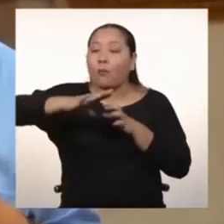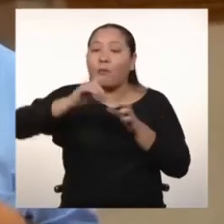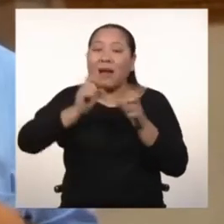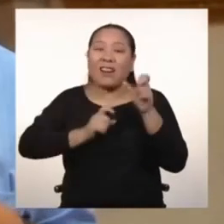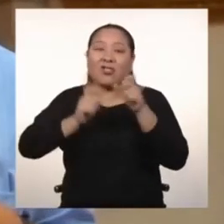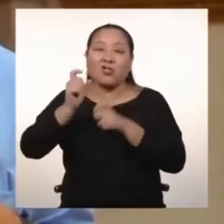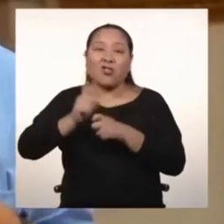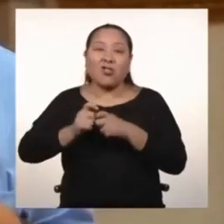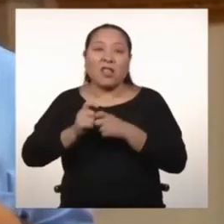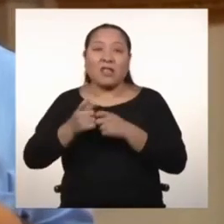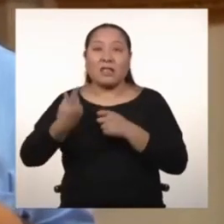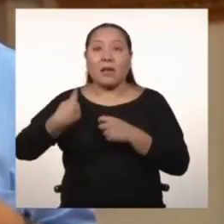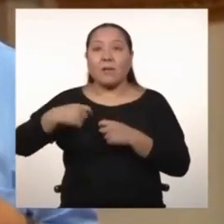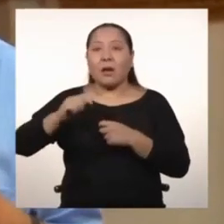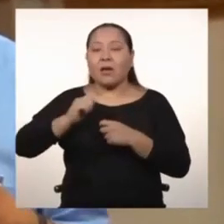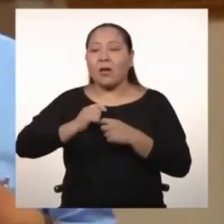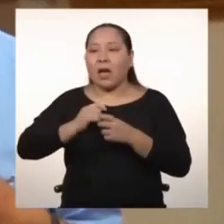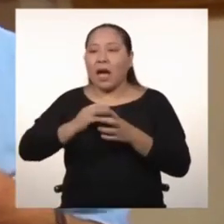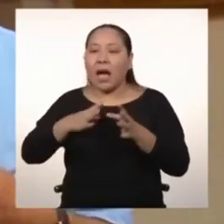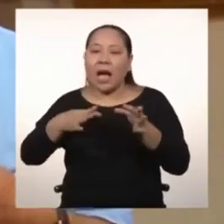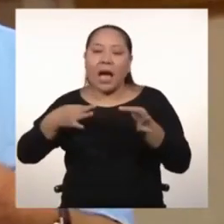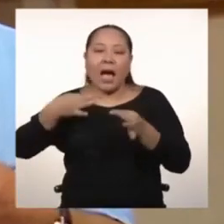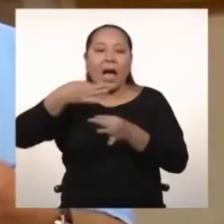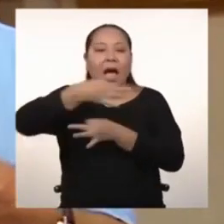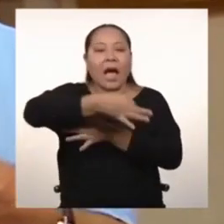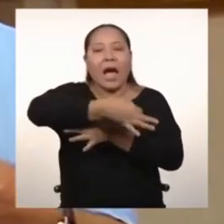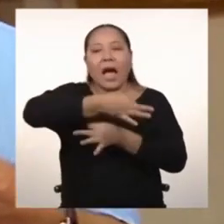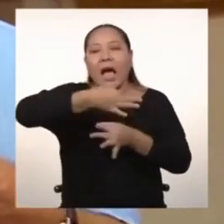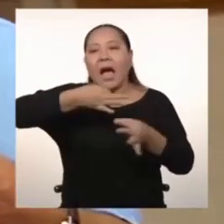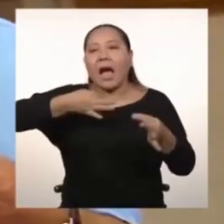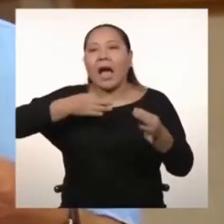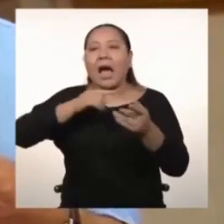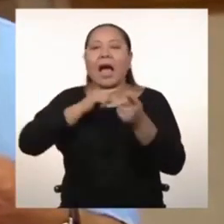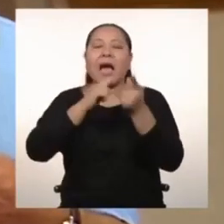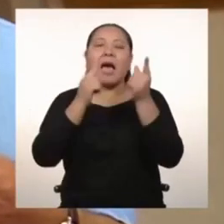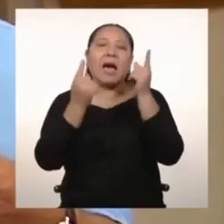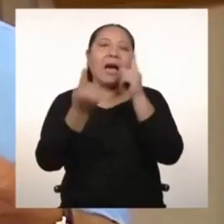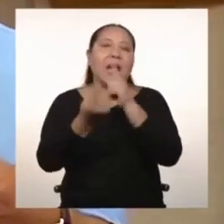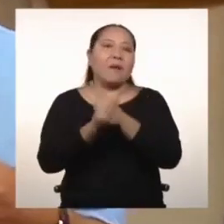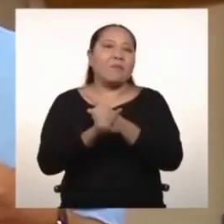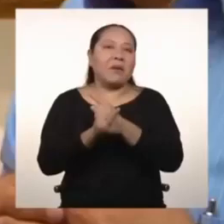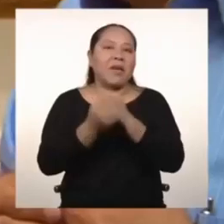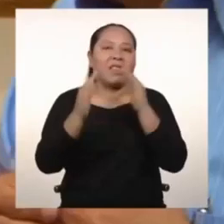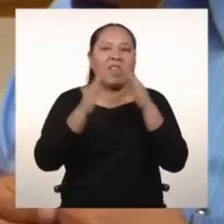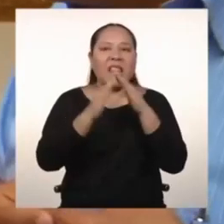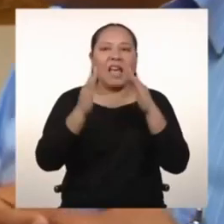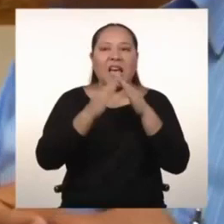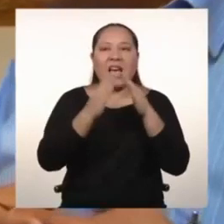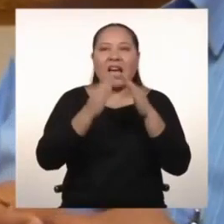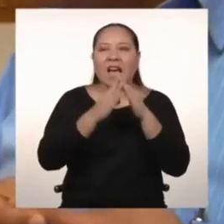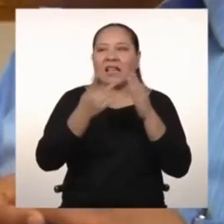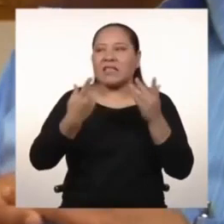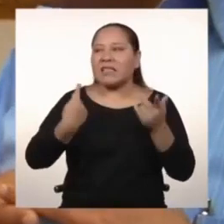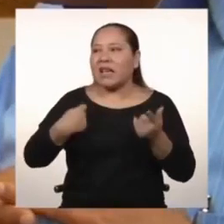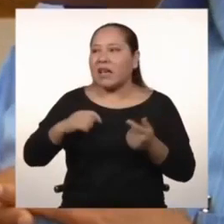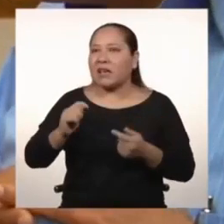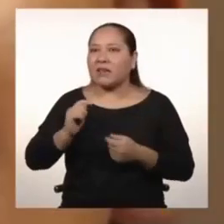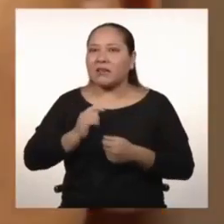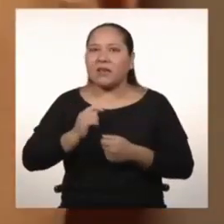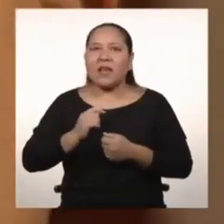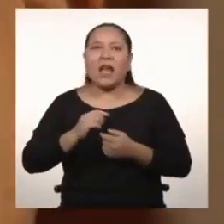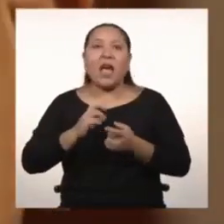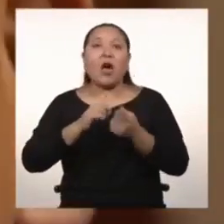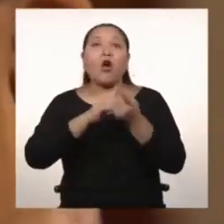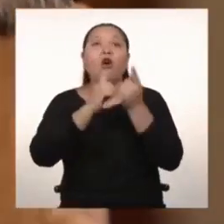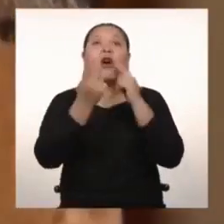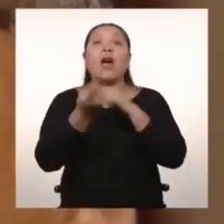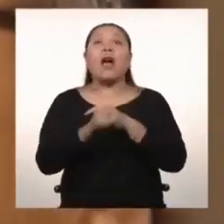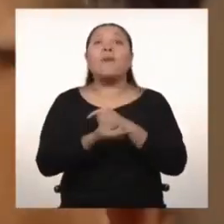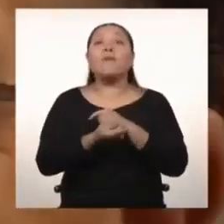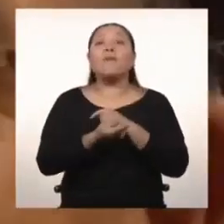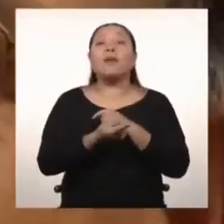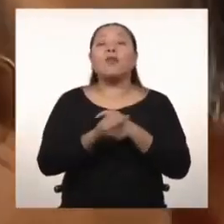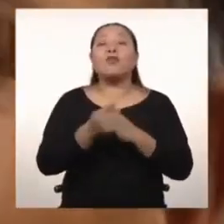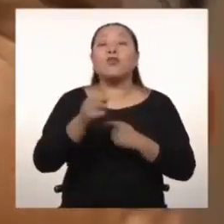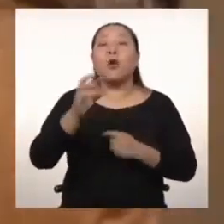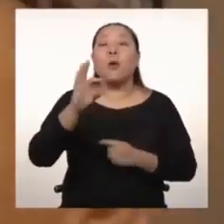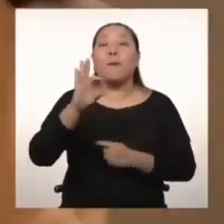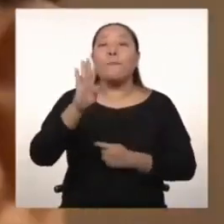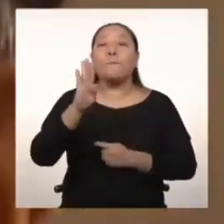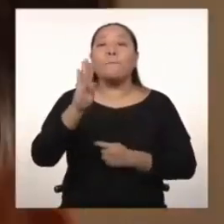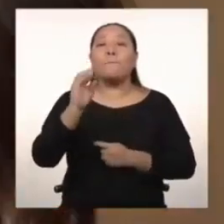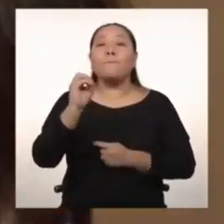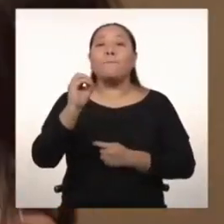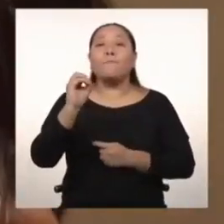de Casa Real, vienen las reformas borbónicas. ¿Qué vienen a hacer las reformas borbónicas? Me parece que es un